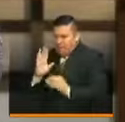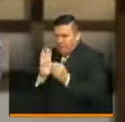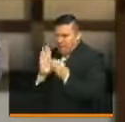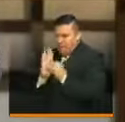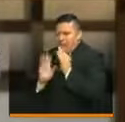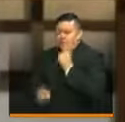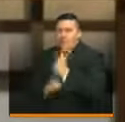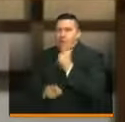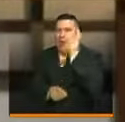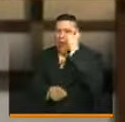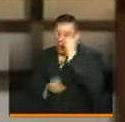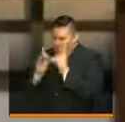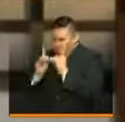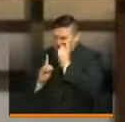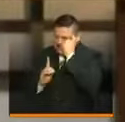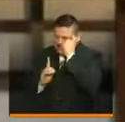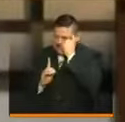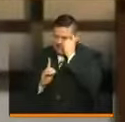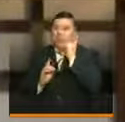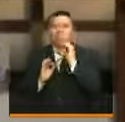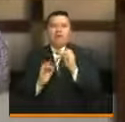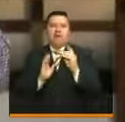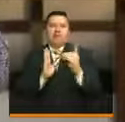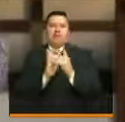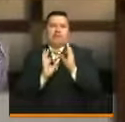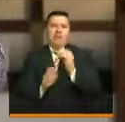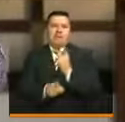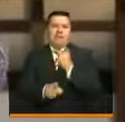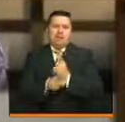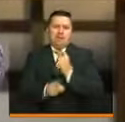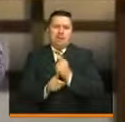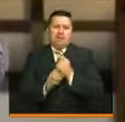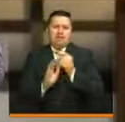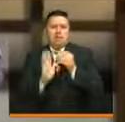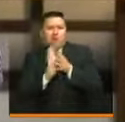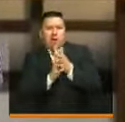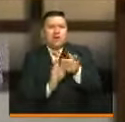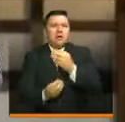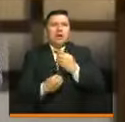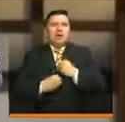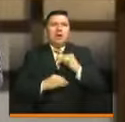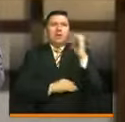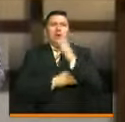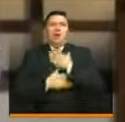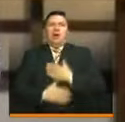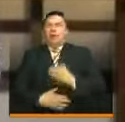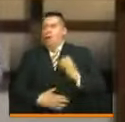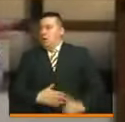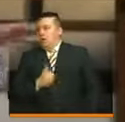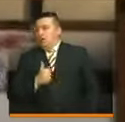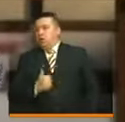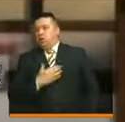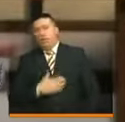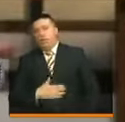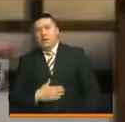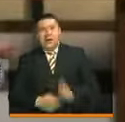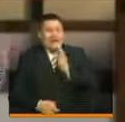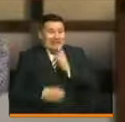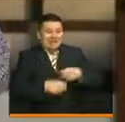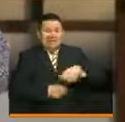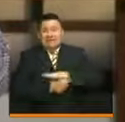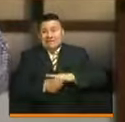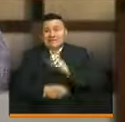de manera inteligente, de manera medida, con datos, pero sobre todo dándonos la tranquilidad a los colombianos de que en medio de esta